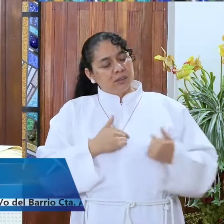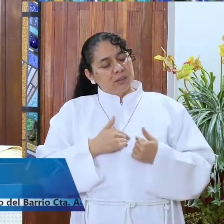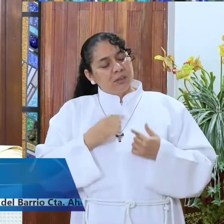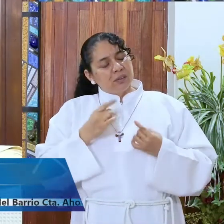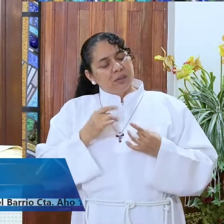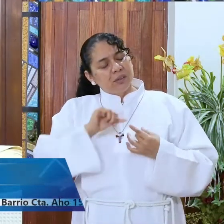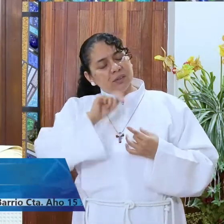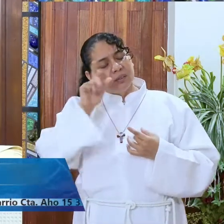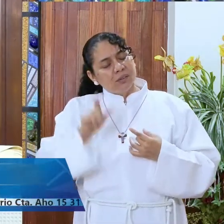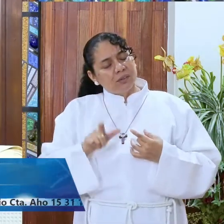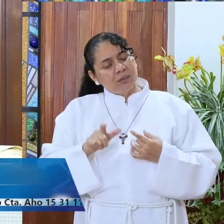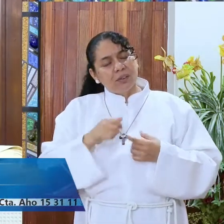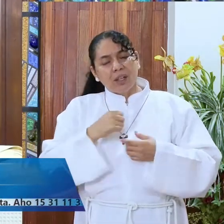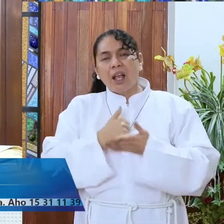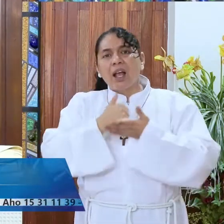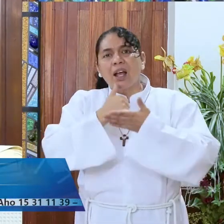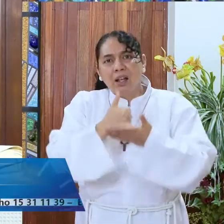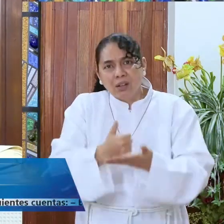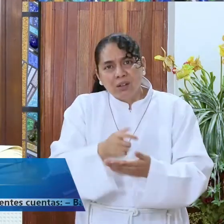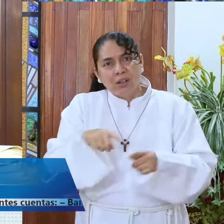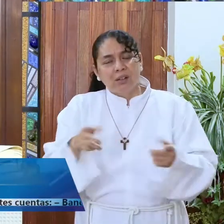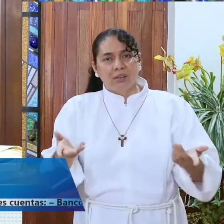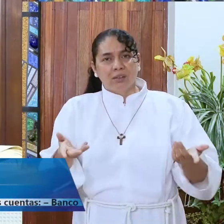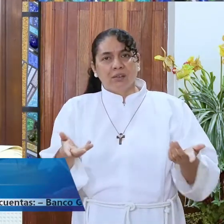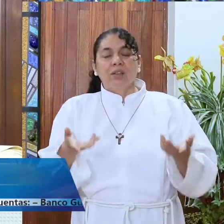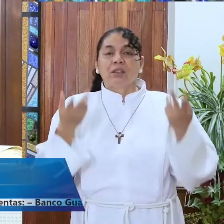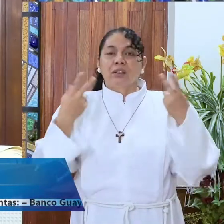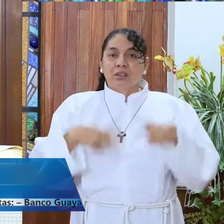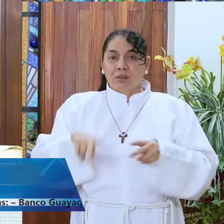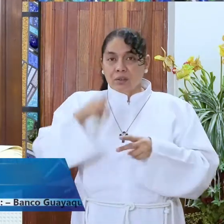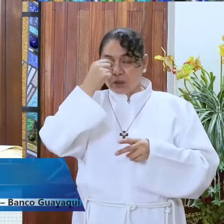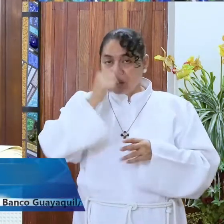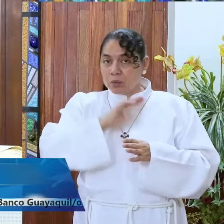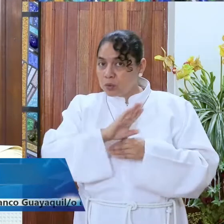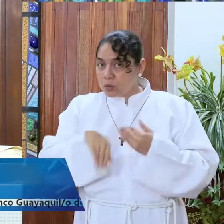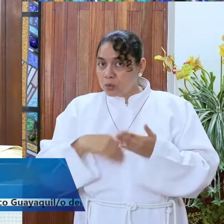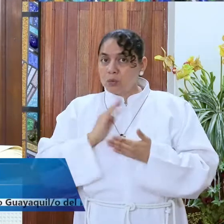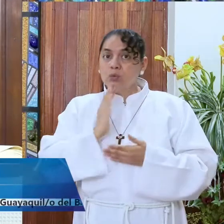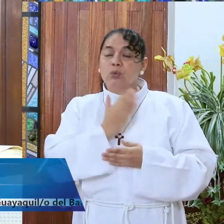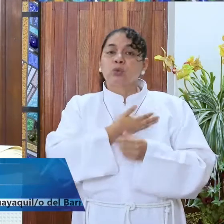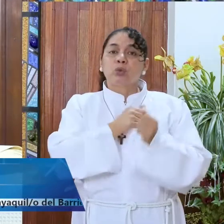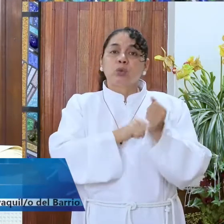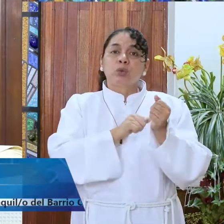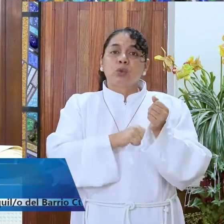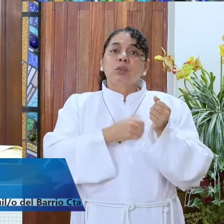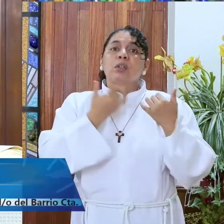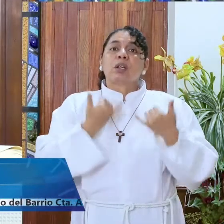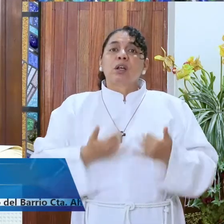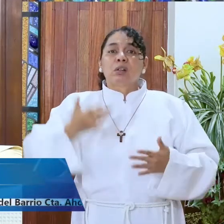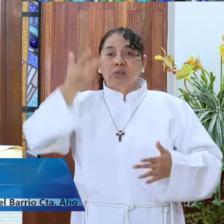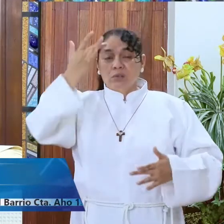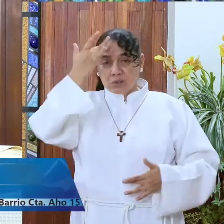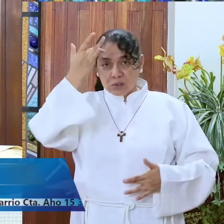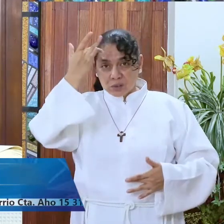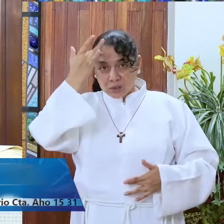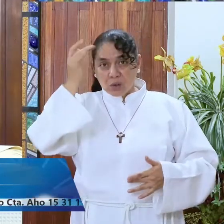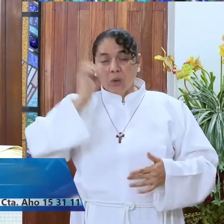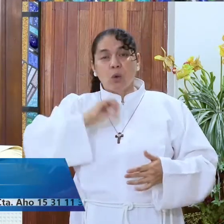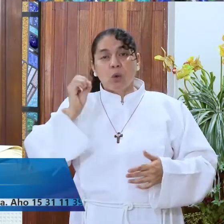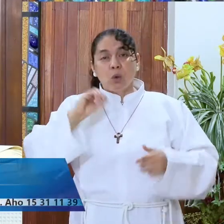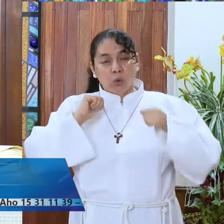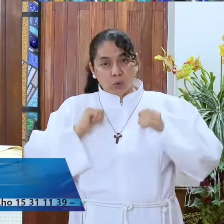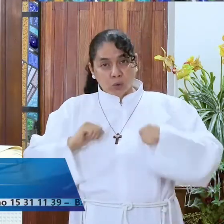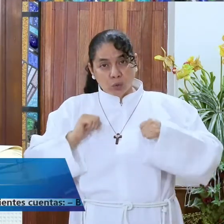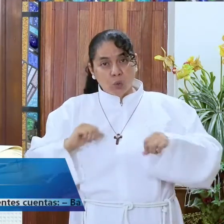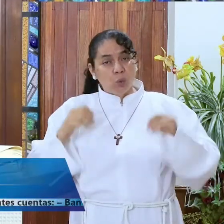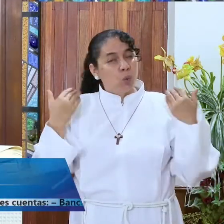otro y hacer algo por ellos ponemos también por todos nuestros hermanos que están enfermos o que sufren